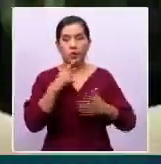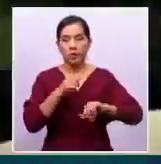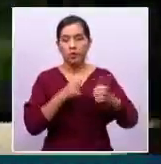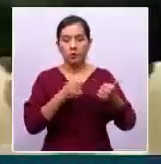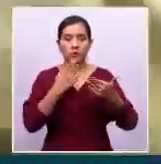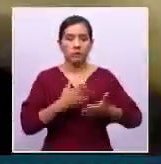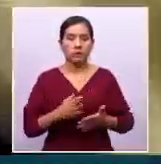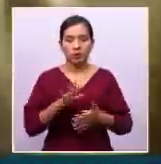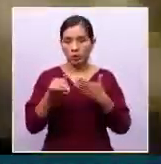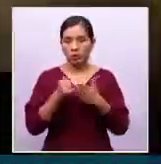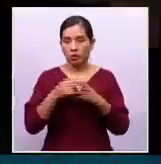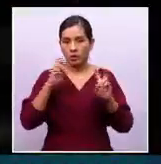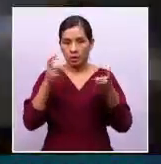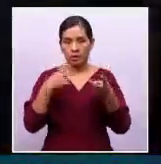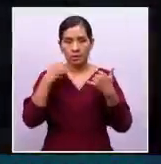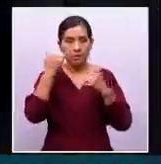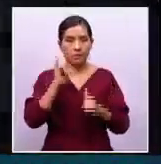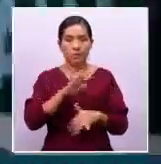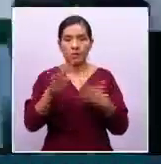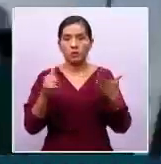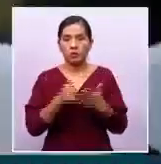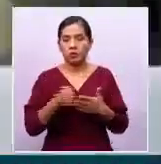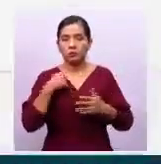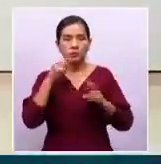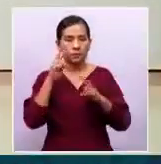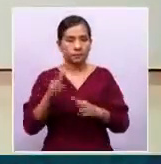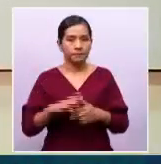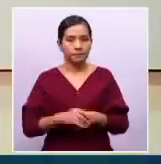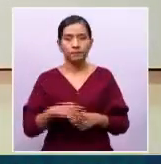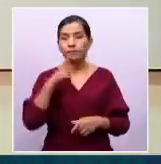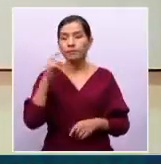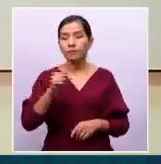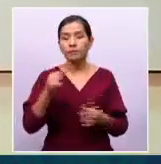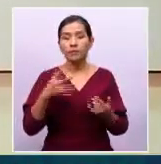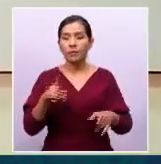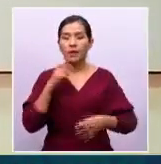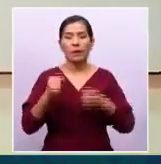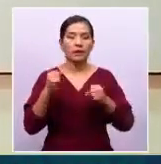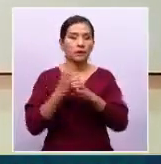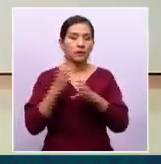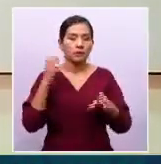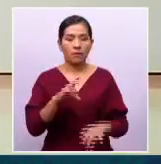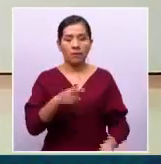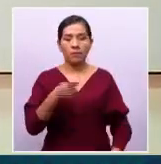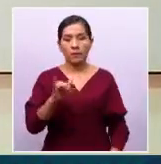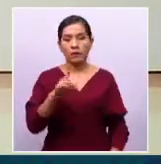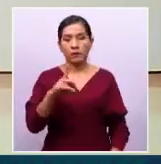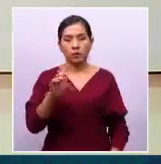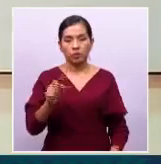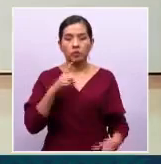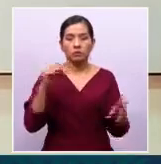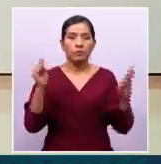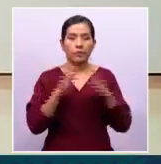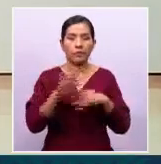proveniente aparentemente de hechos de corrupción. Han comprado una camioneta Hilux, una